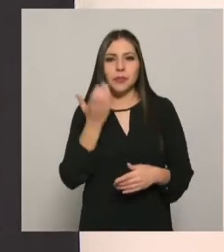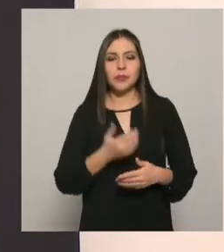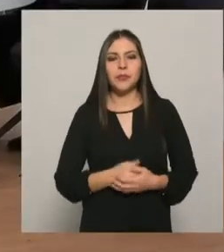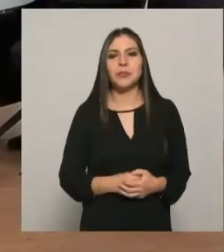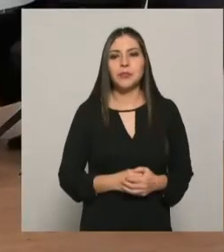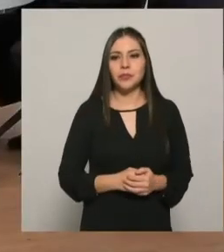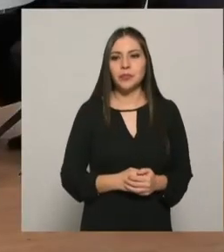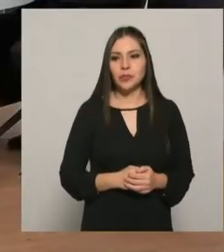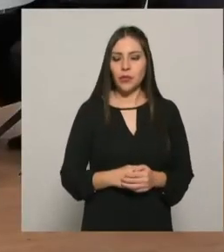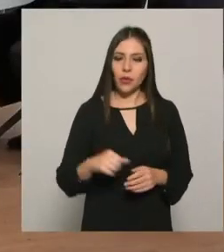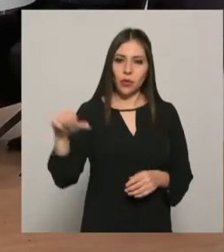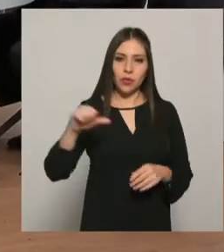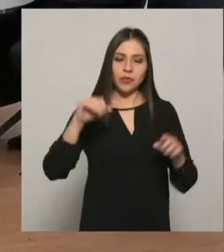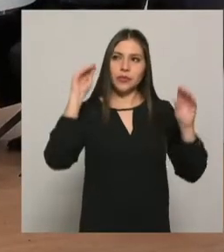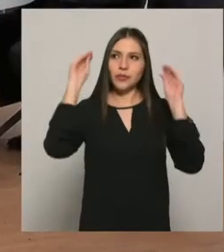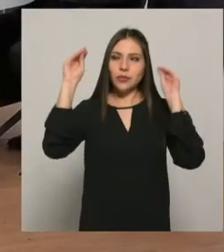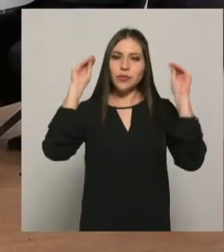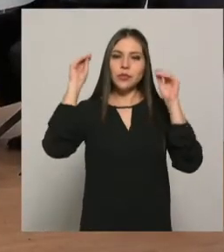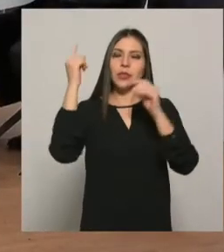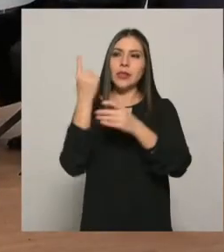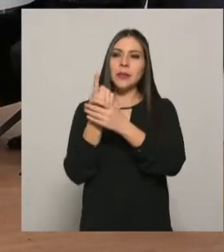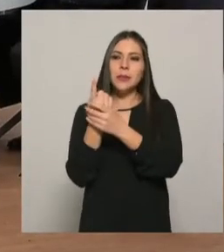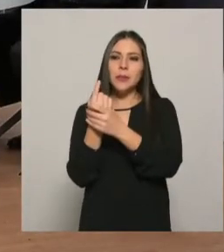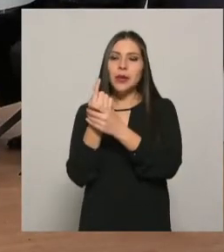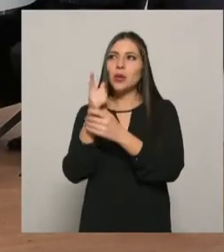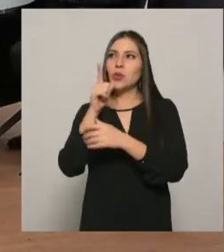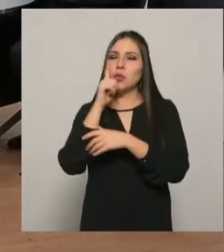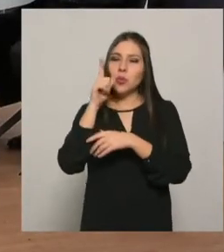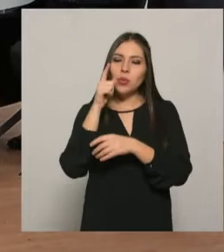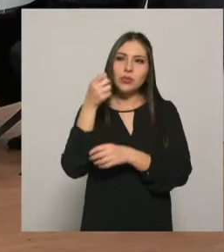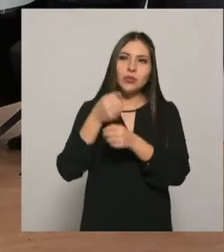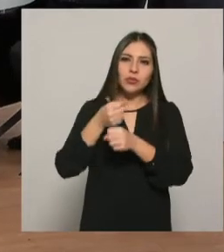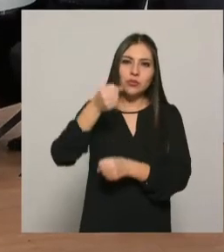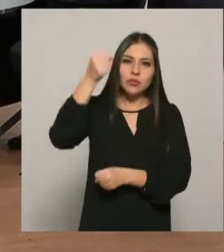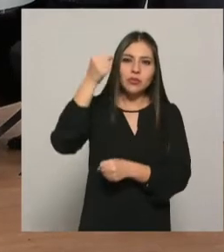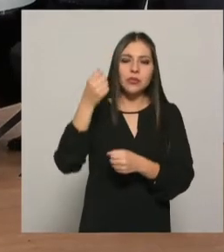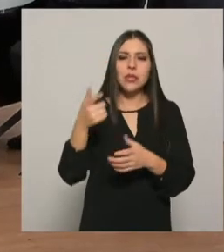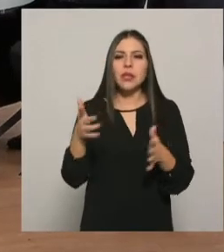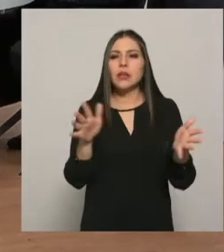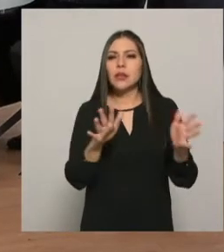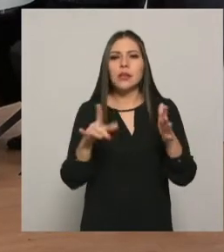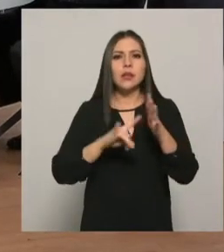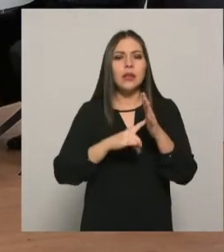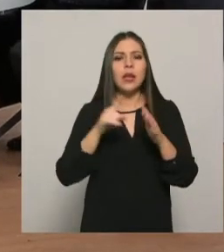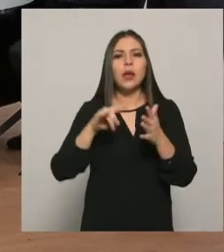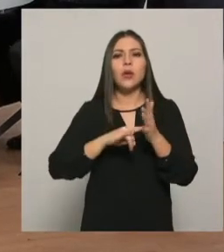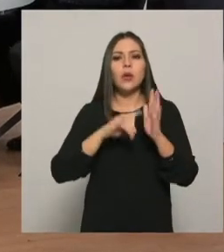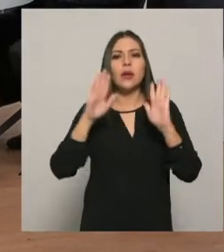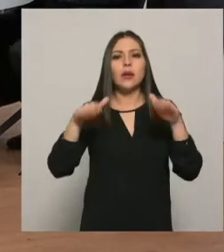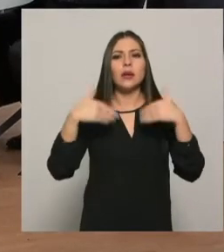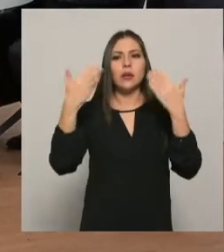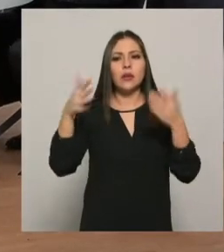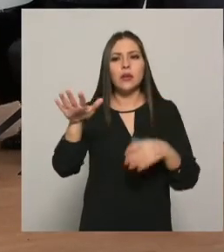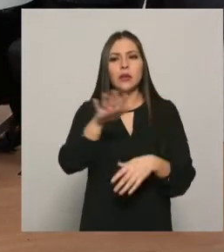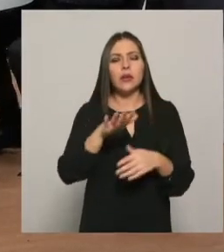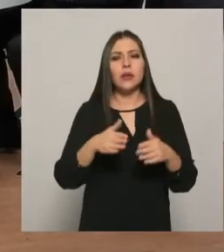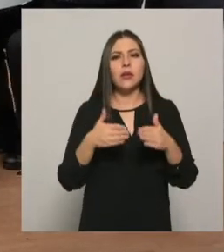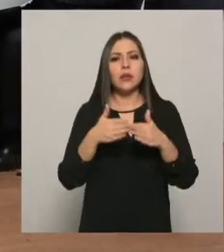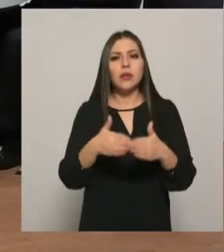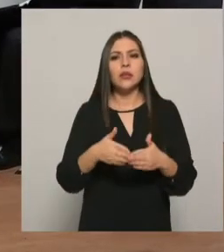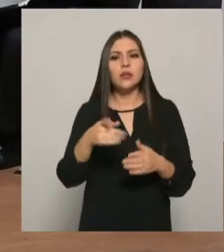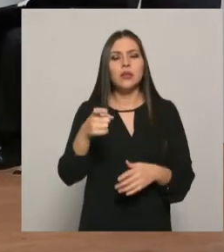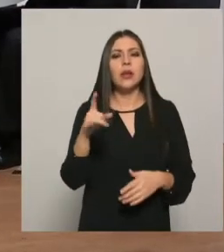muy iluminado, antorchas, velas. Si nos puedes decir a qué hora más o menos hay que llegar por ahí a los